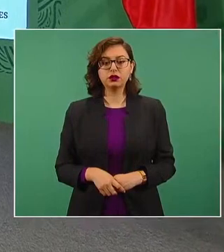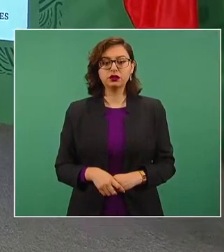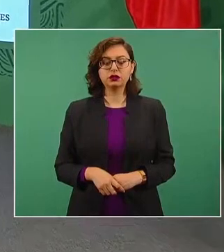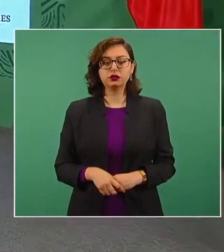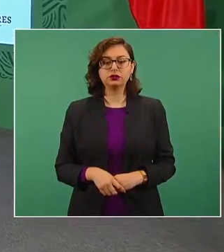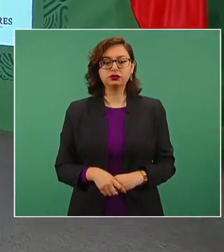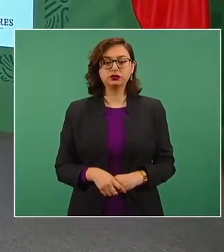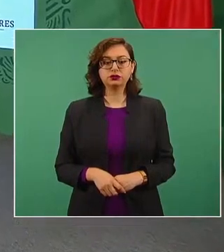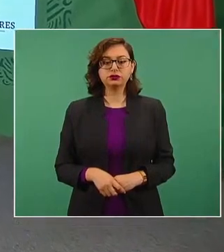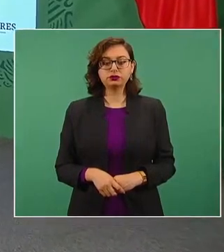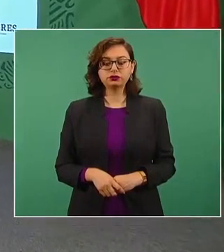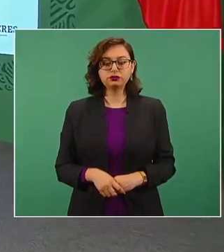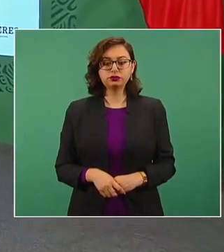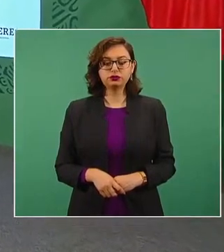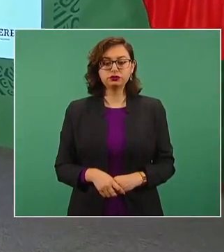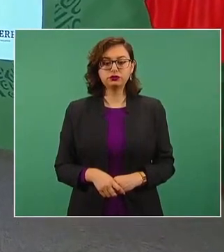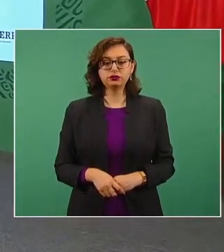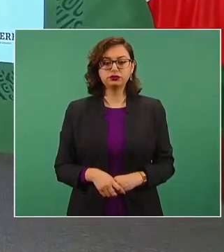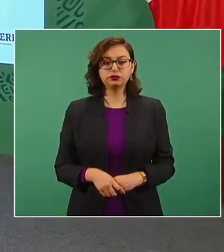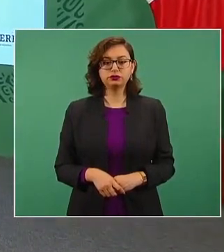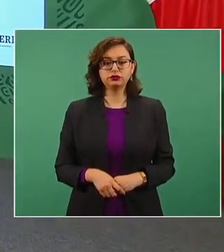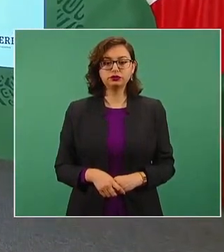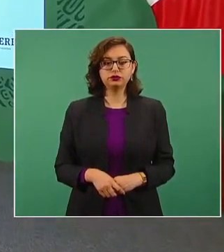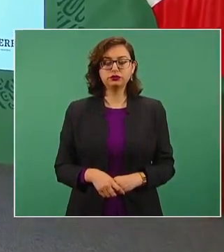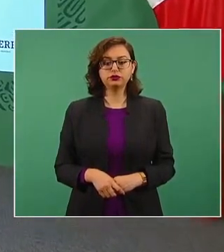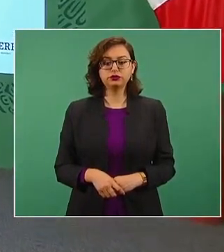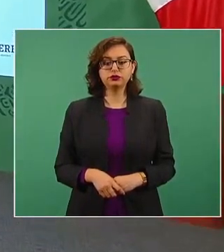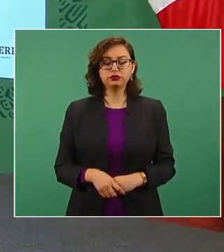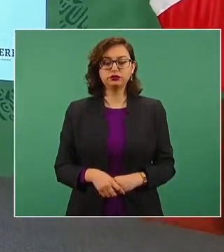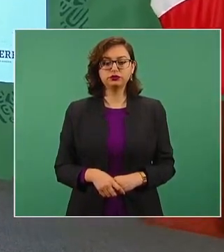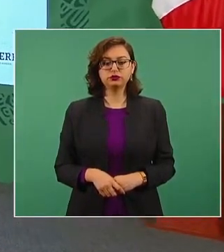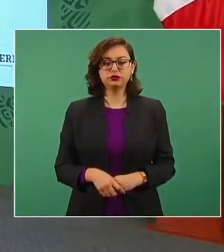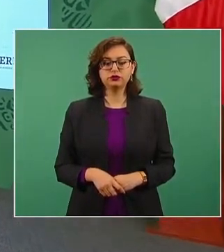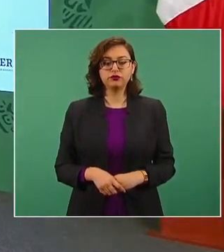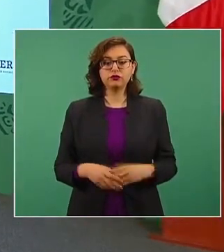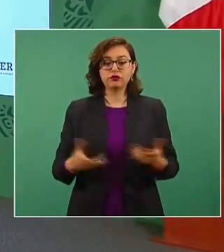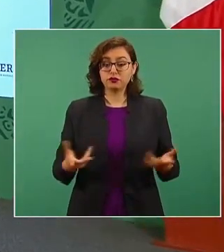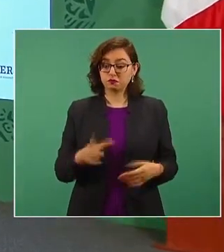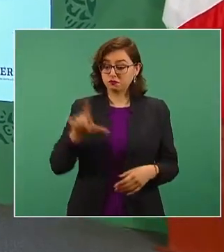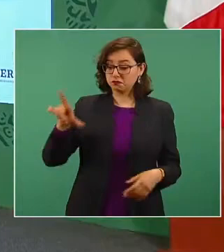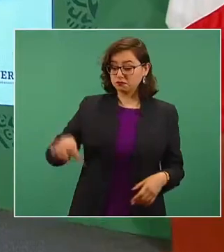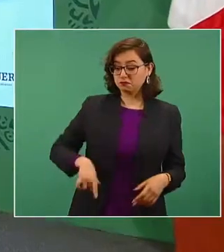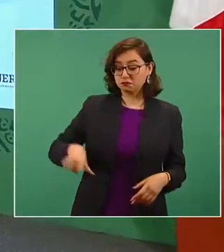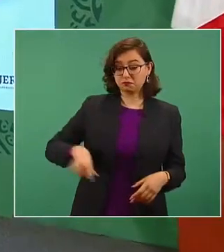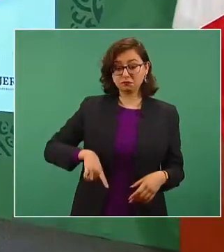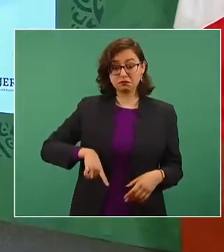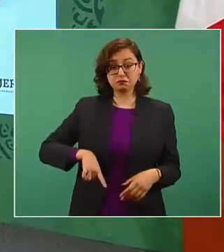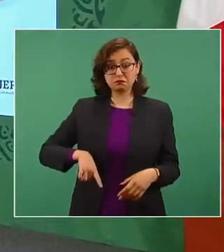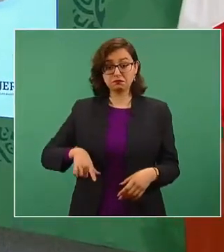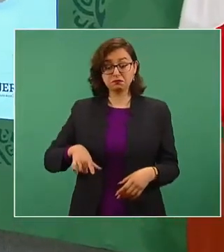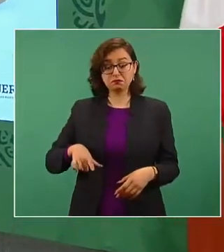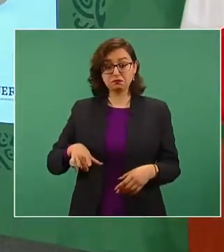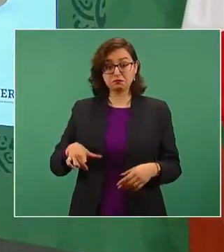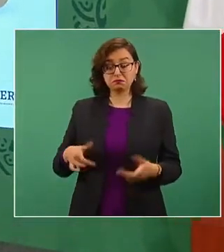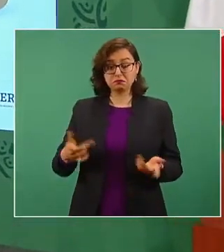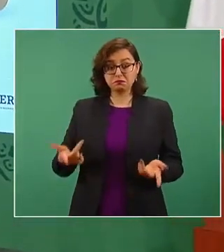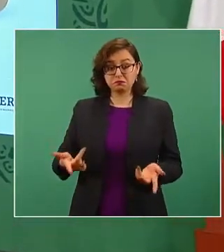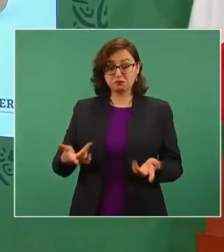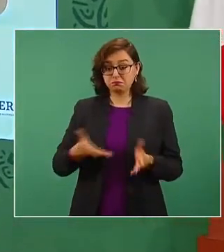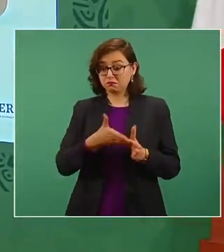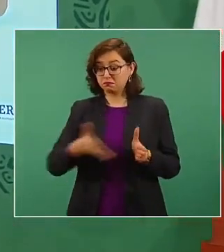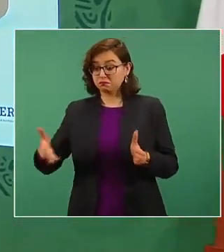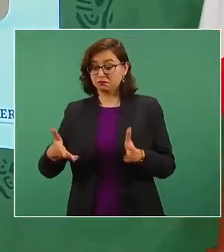no va a desatar nunca la represión.